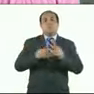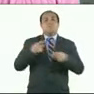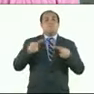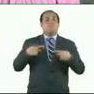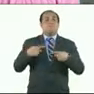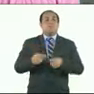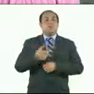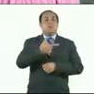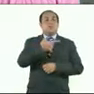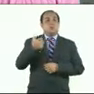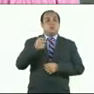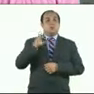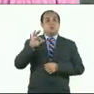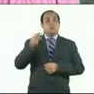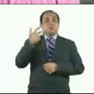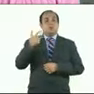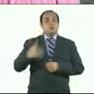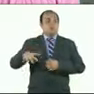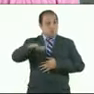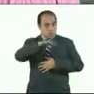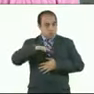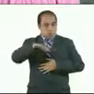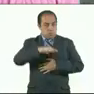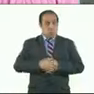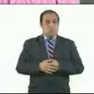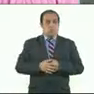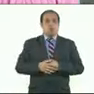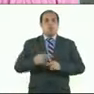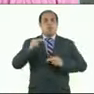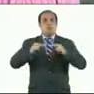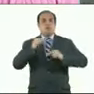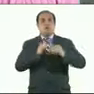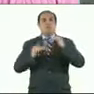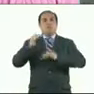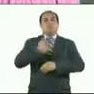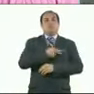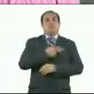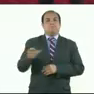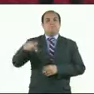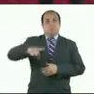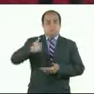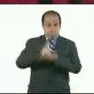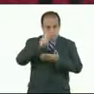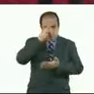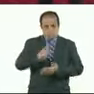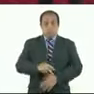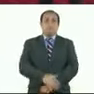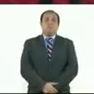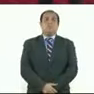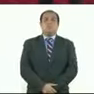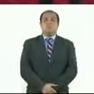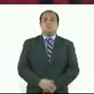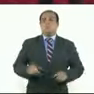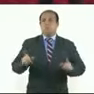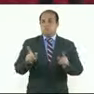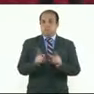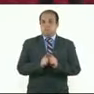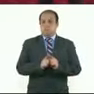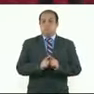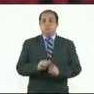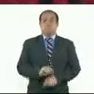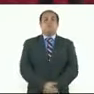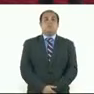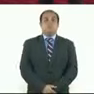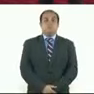en 748 zonas de alta marginación aquí en la Ciudad de México. Sería todo de mi